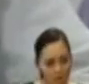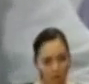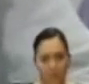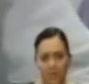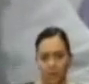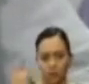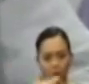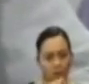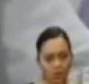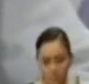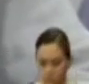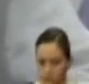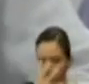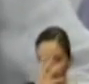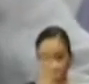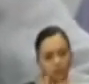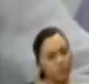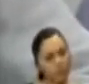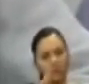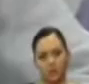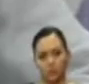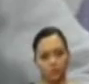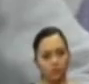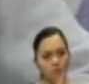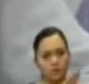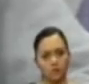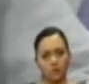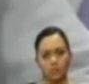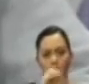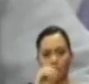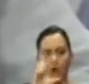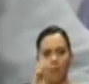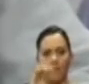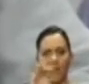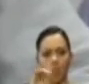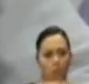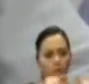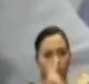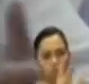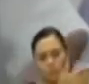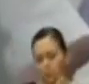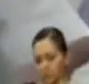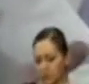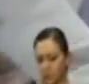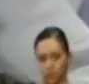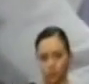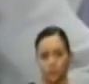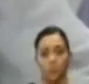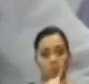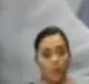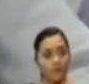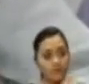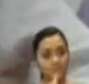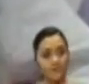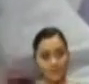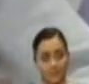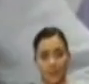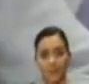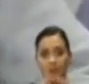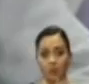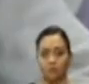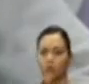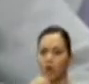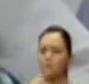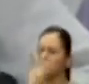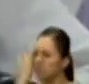provincia de Manabí. Así que mil disculpas porque sé que además mucha gente me estaba esperando. Cuando a mí me dijeron va a ser la inauguración en Colimes, pregunté por